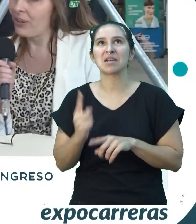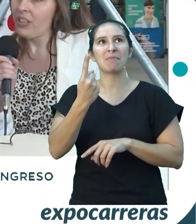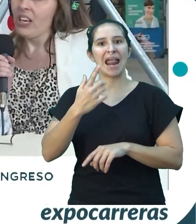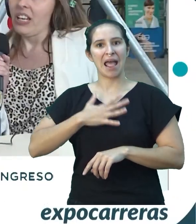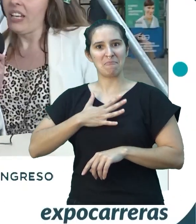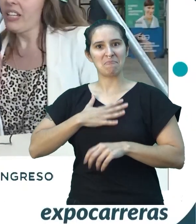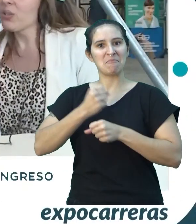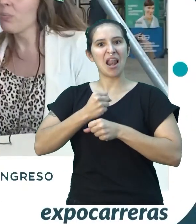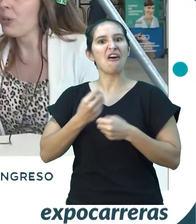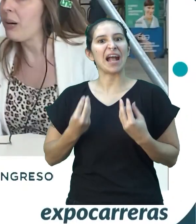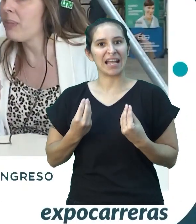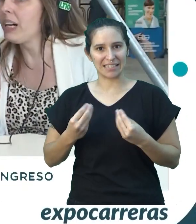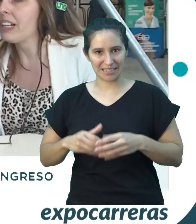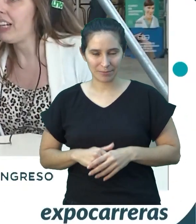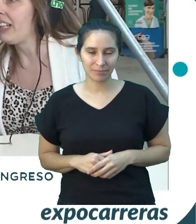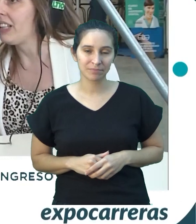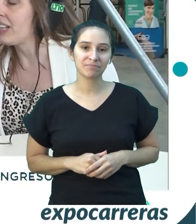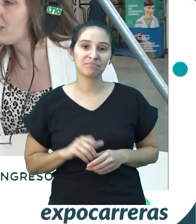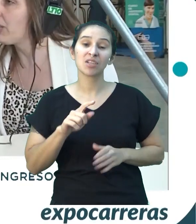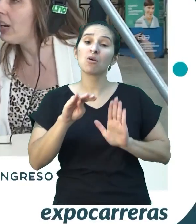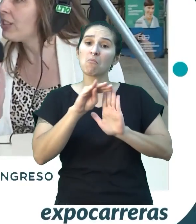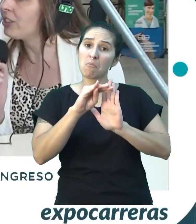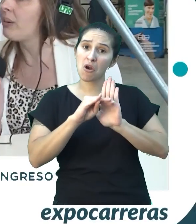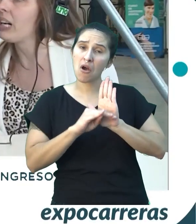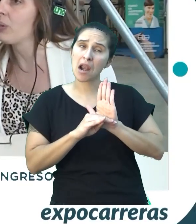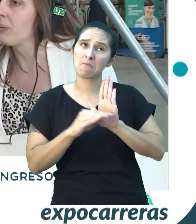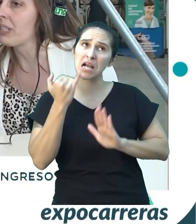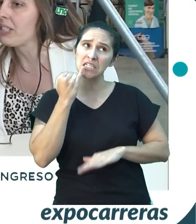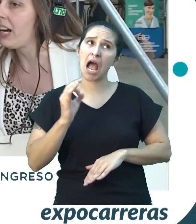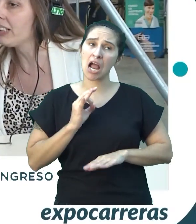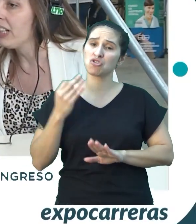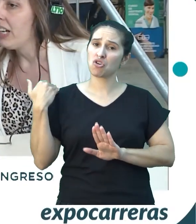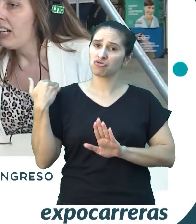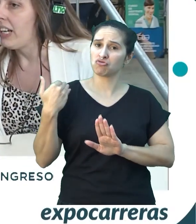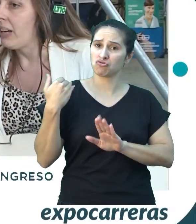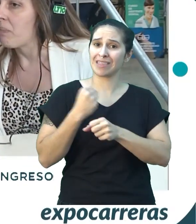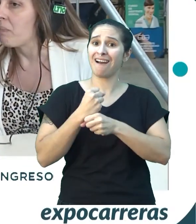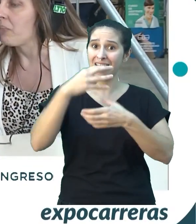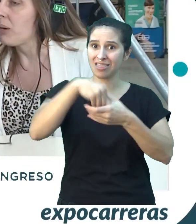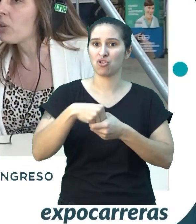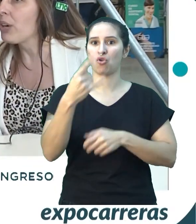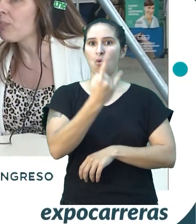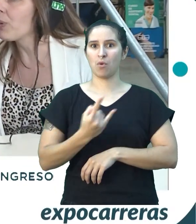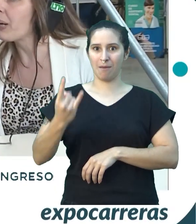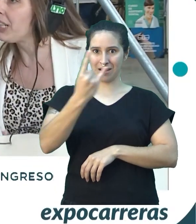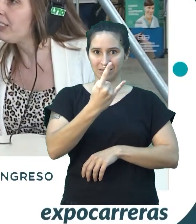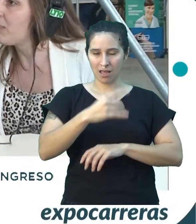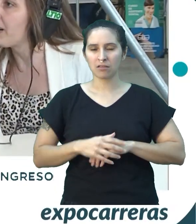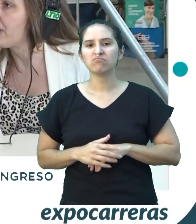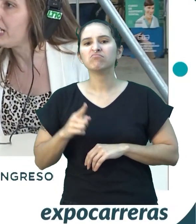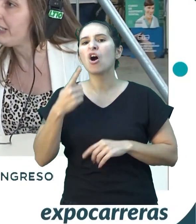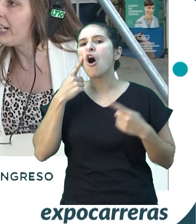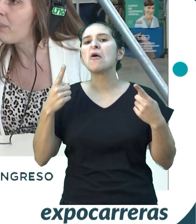Bueno, es un programa que desde hace varios años trabaja en la universidad en buscar un poco herramientas